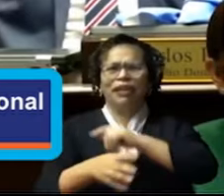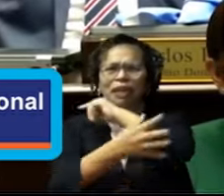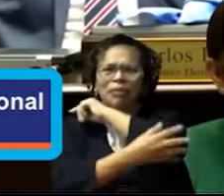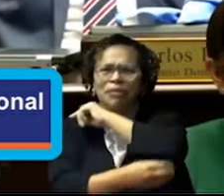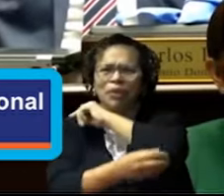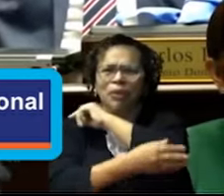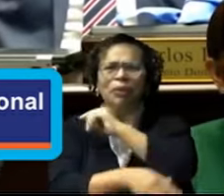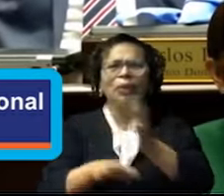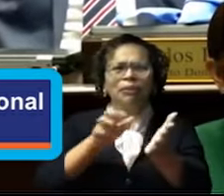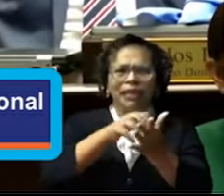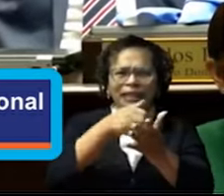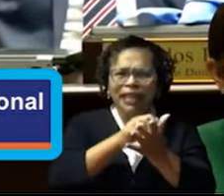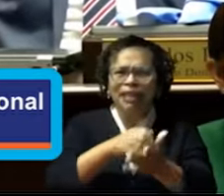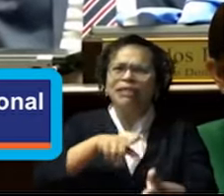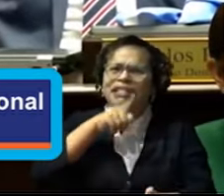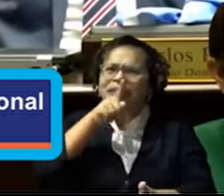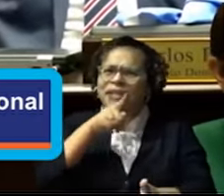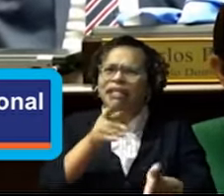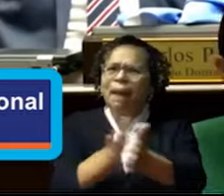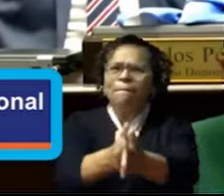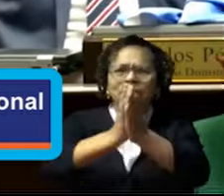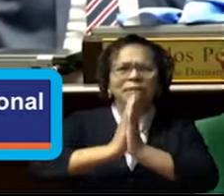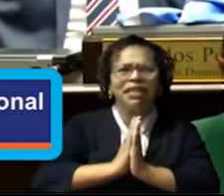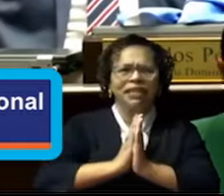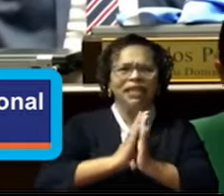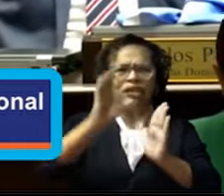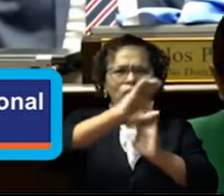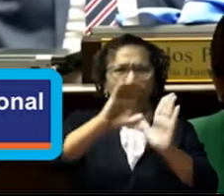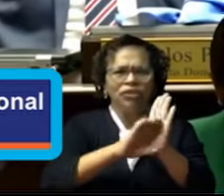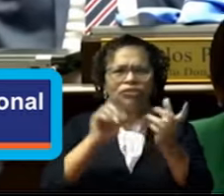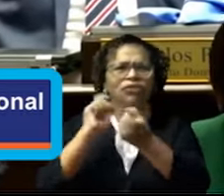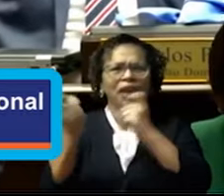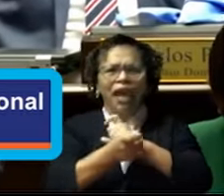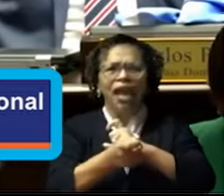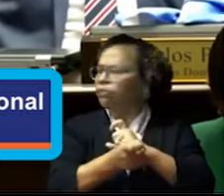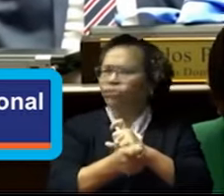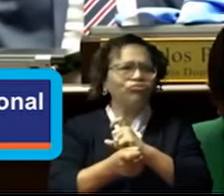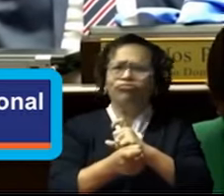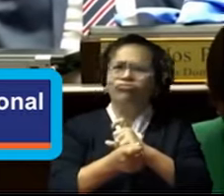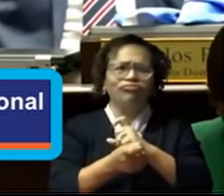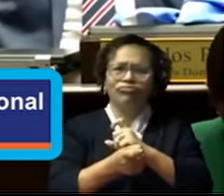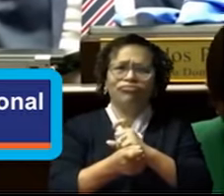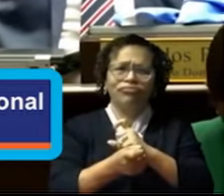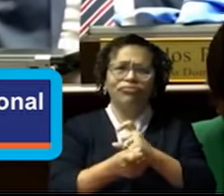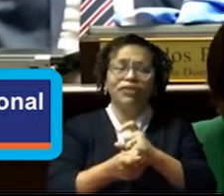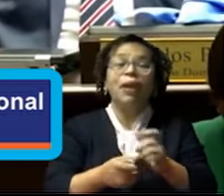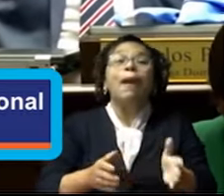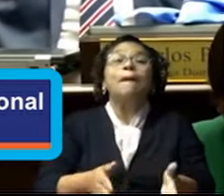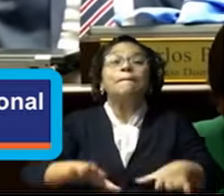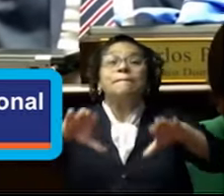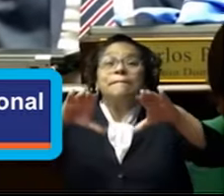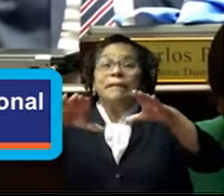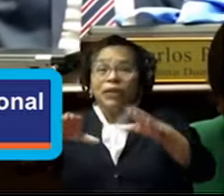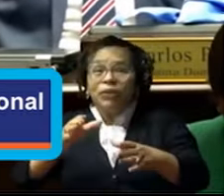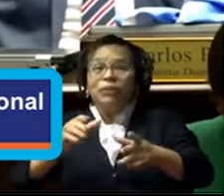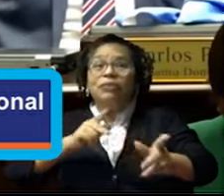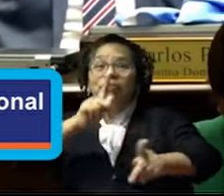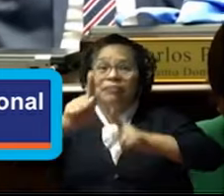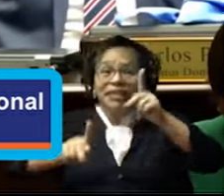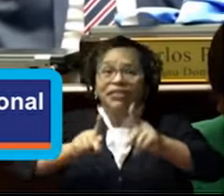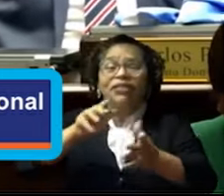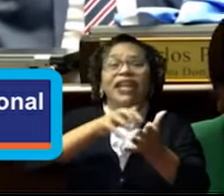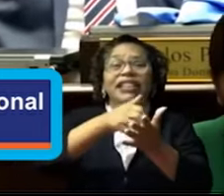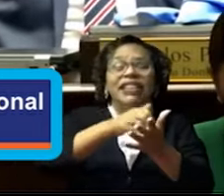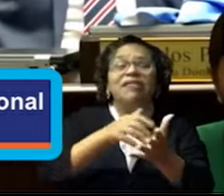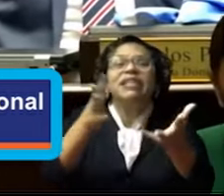ley 8701 de Seguridad Social. El pueblo quiere que hagamos la reforma del Código Penal para que